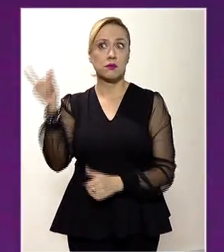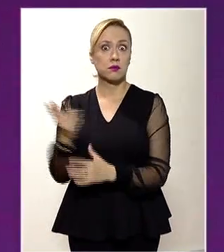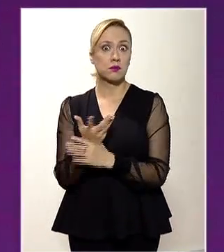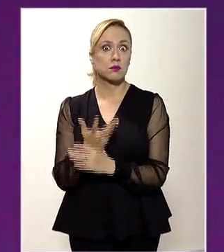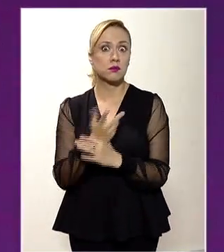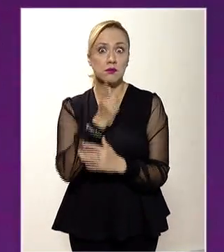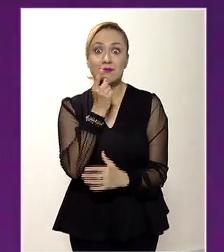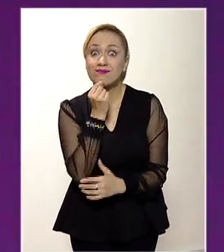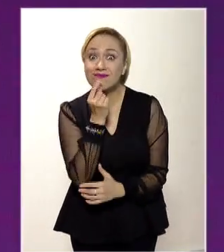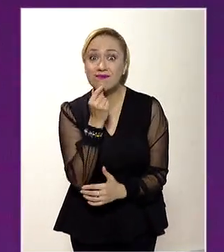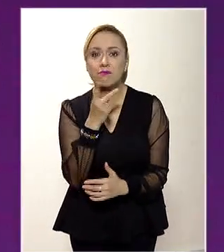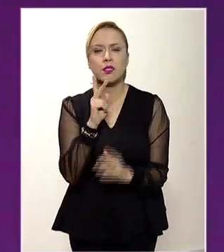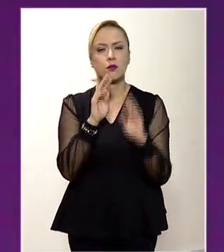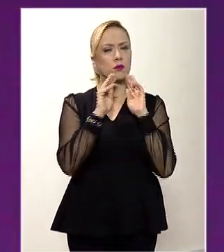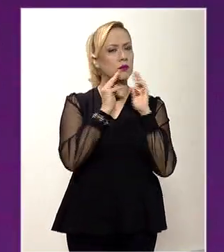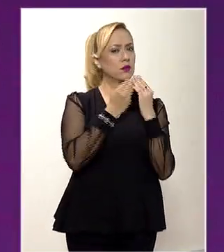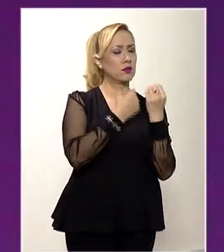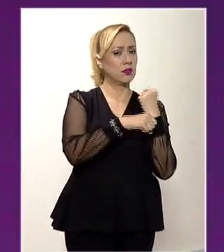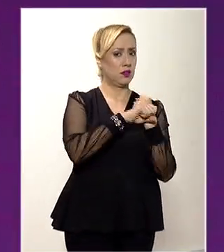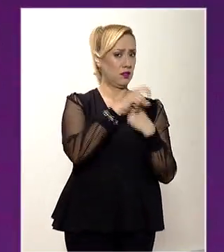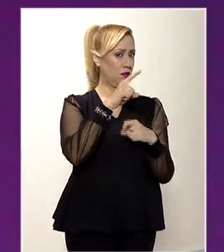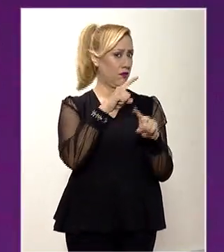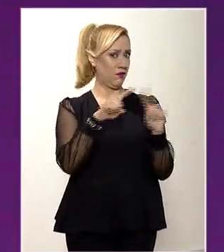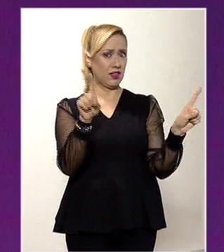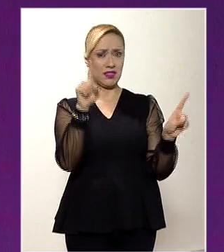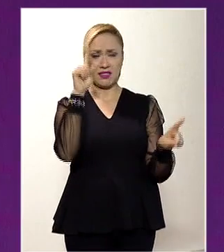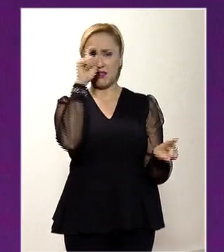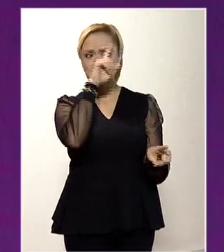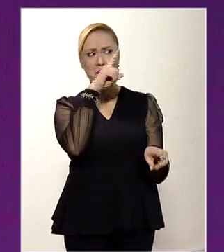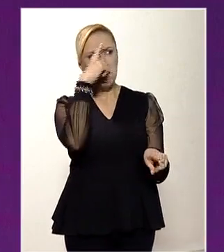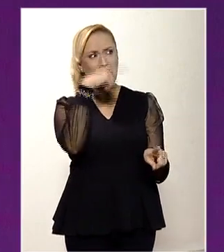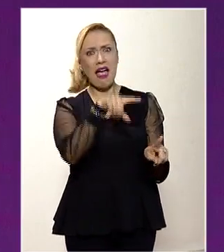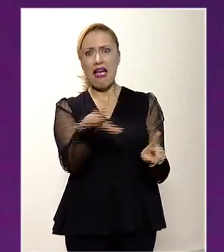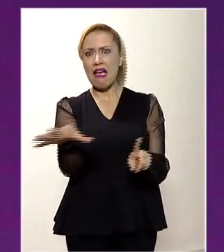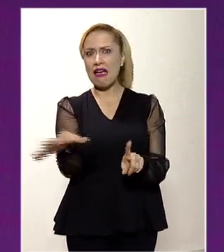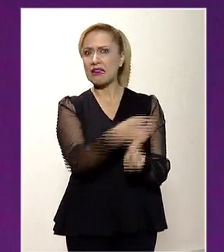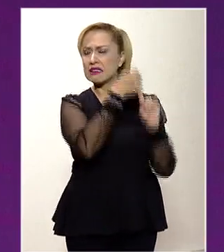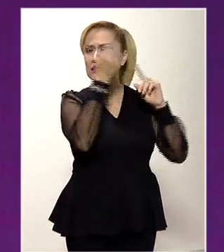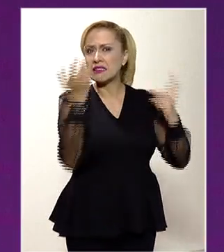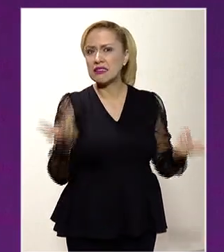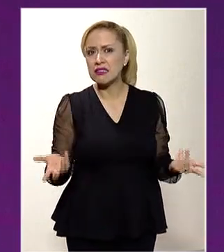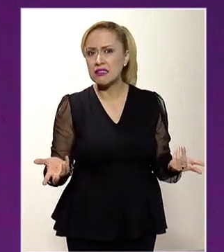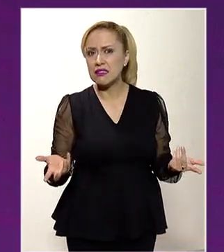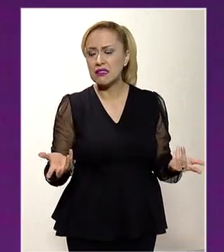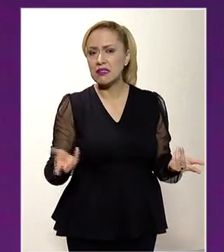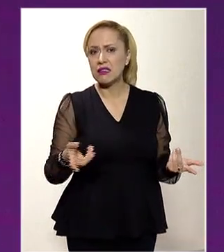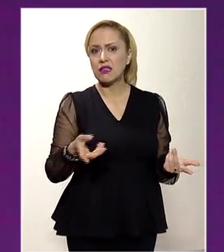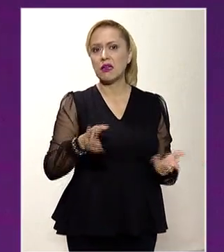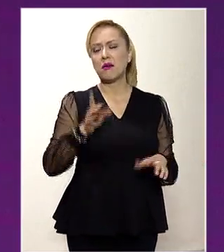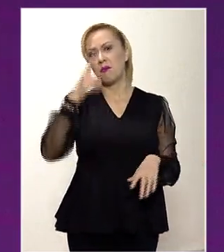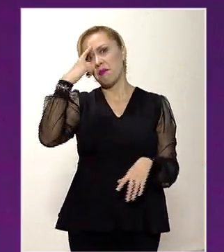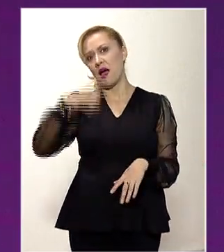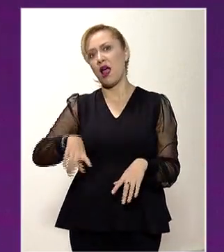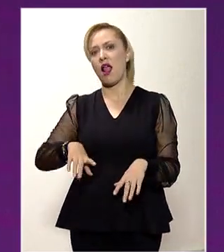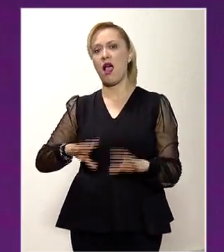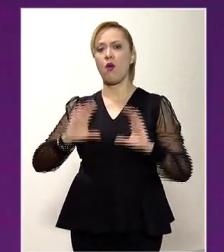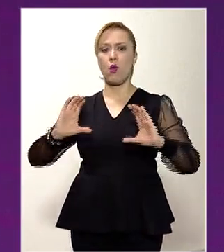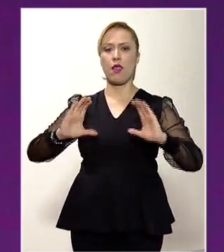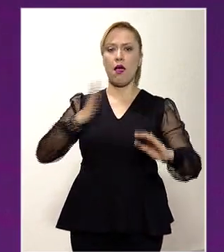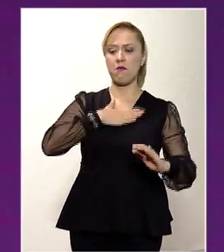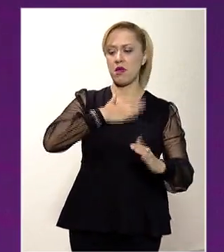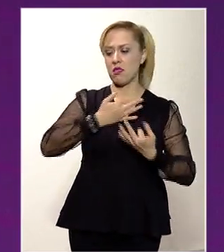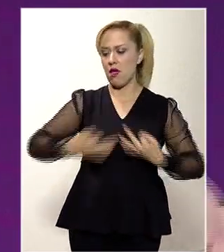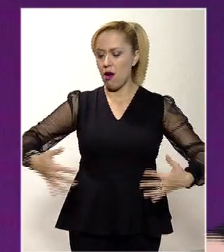la dinámica de los grupos de la delincuencia organizada es muy difícil saber para qué. Nada más es para no calentarse más la plaza, es para no